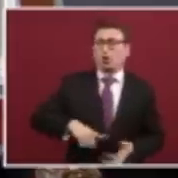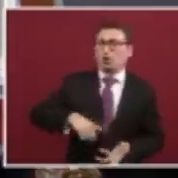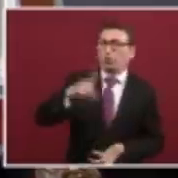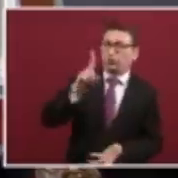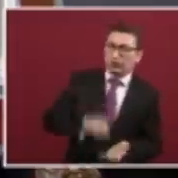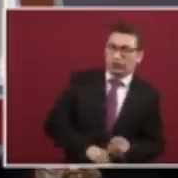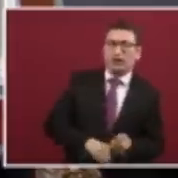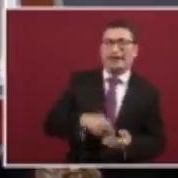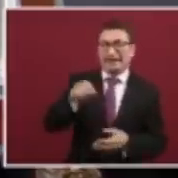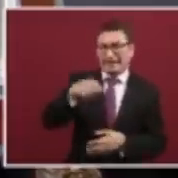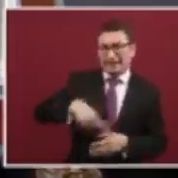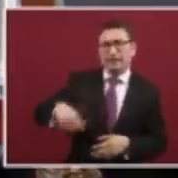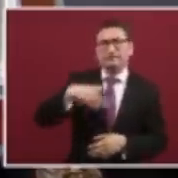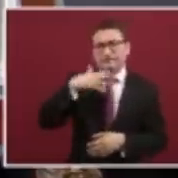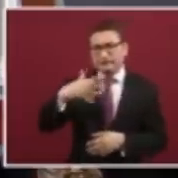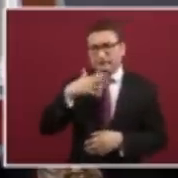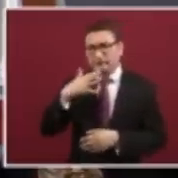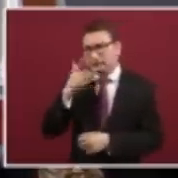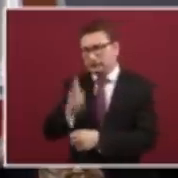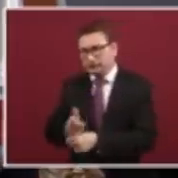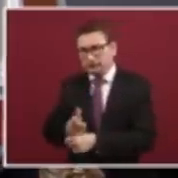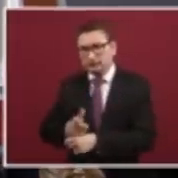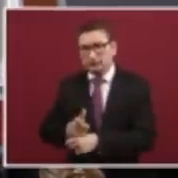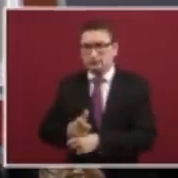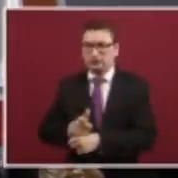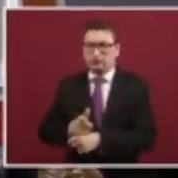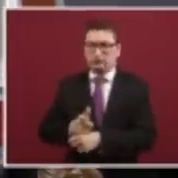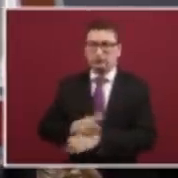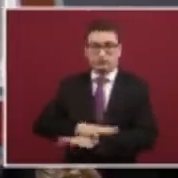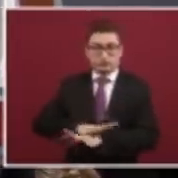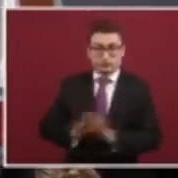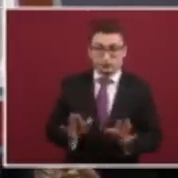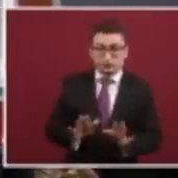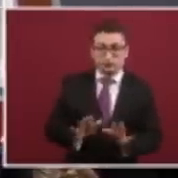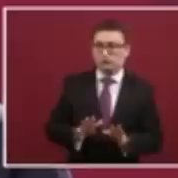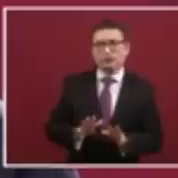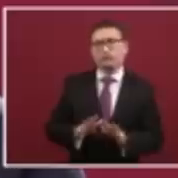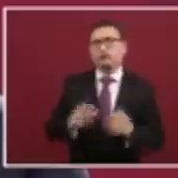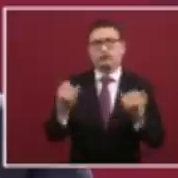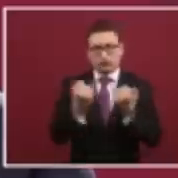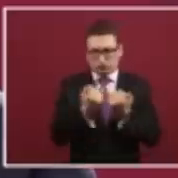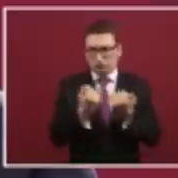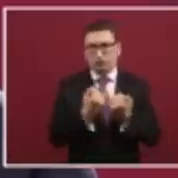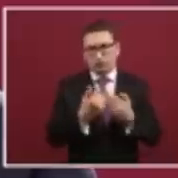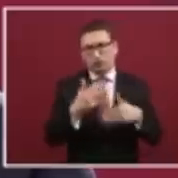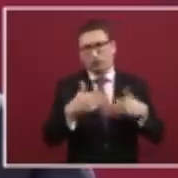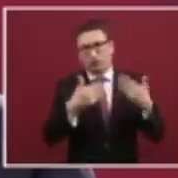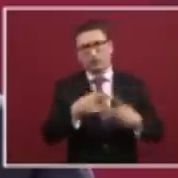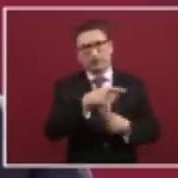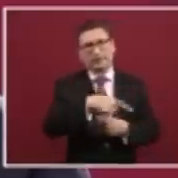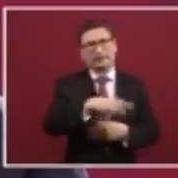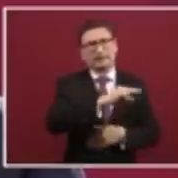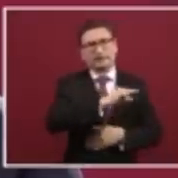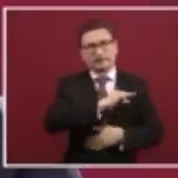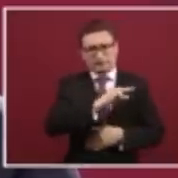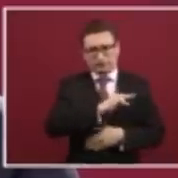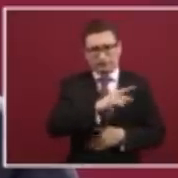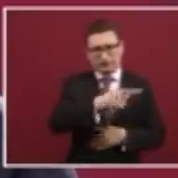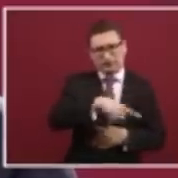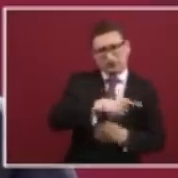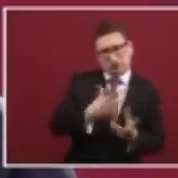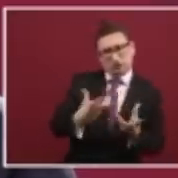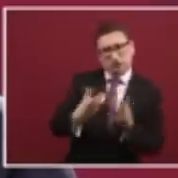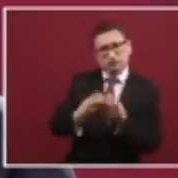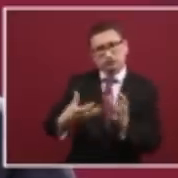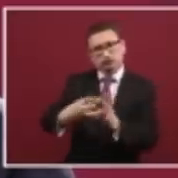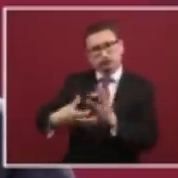Evidentemente, esto es totalmente inaceptable, pero también existe complicidad en el lado privado. Entonces,